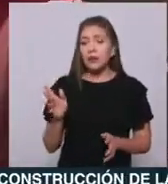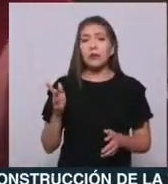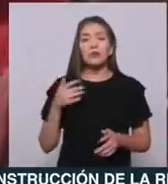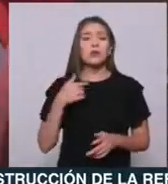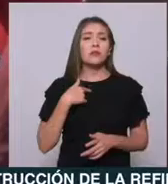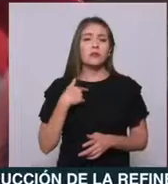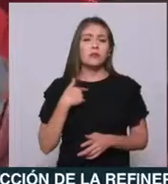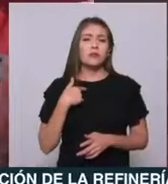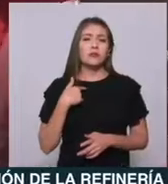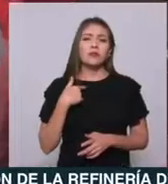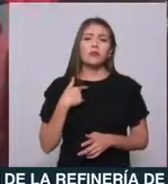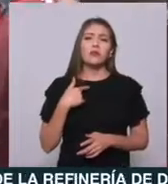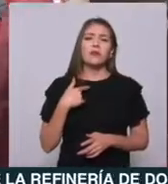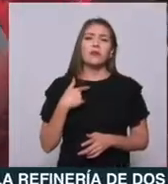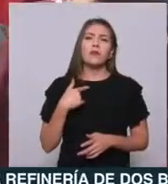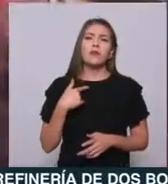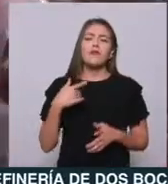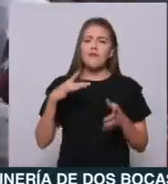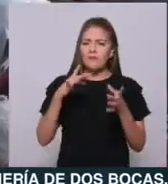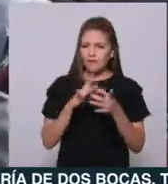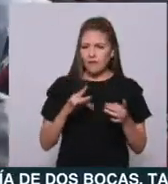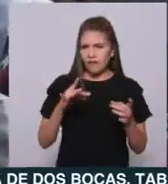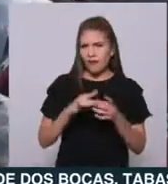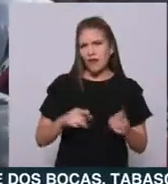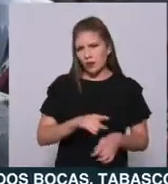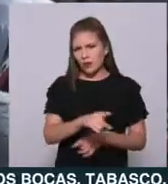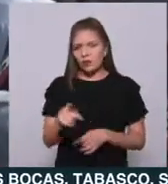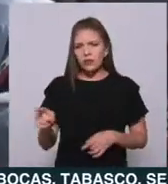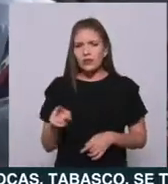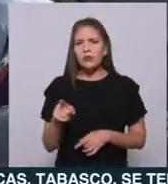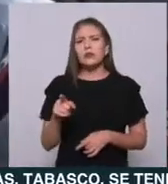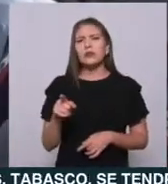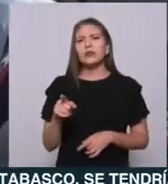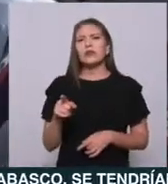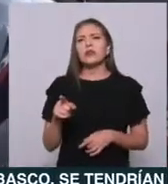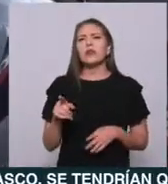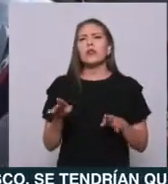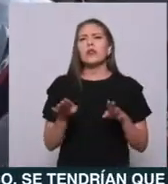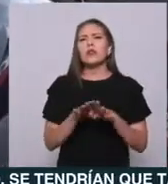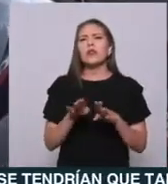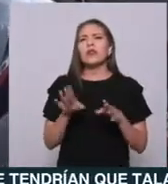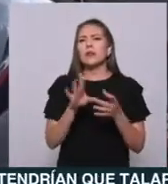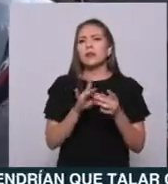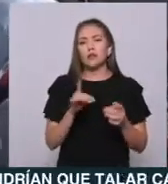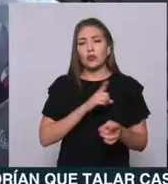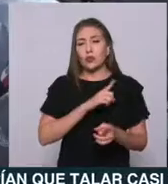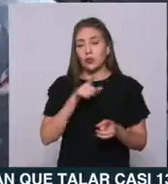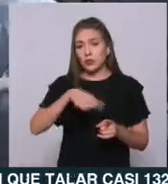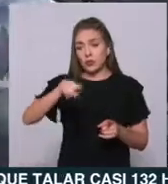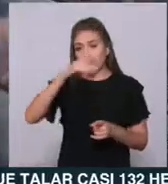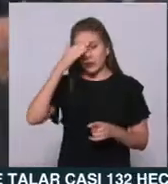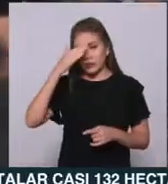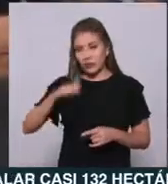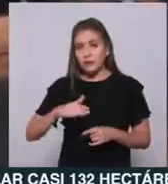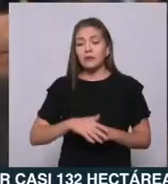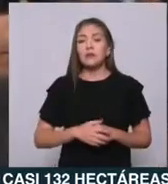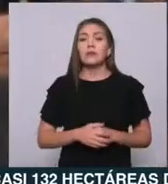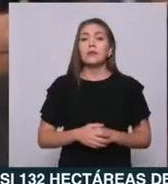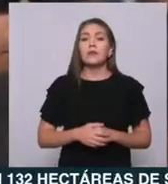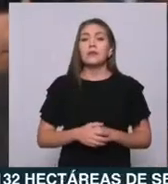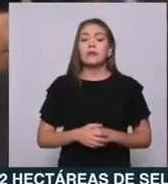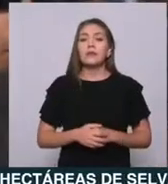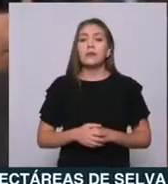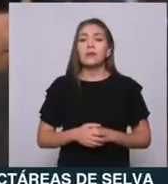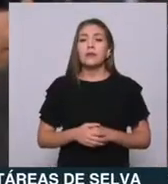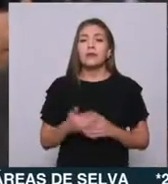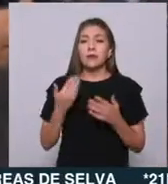quiero platicarles algo a ustedes y quiero dejarles una primicia. Lo escuchamos. Me han comentado me han